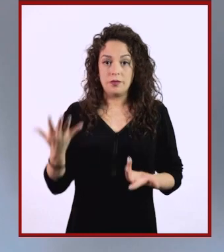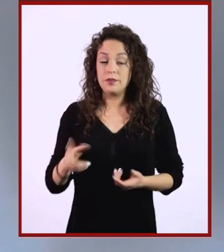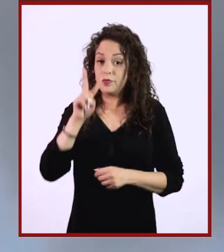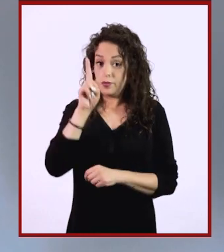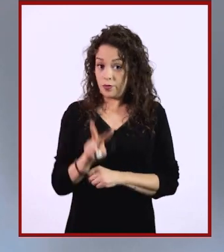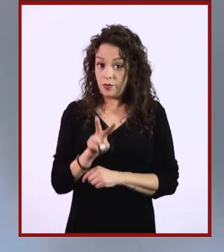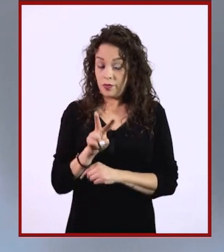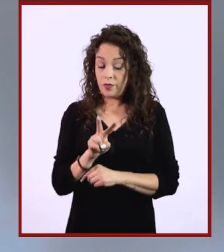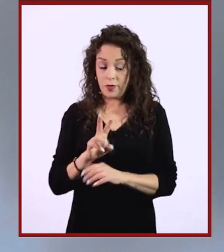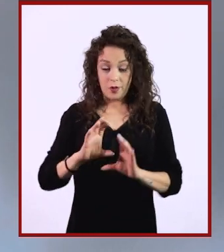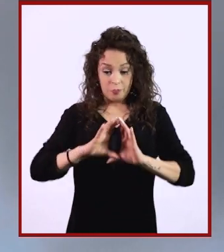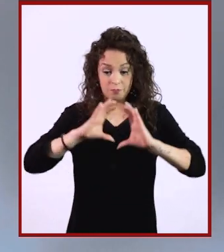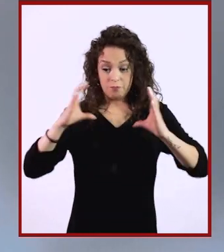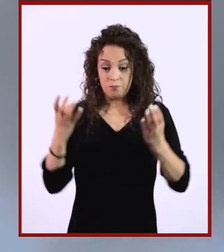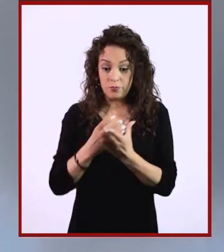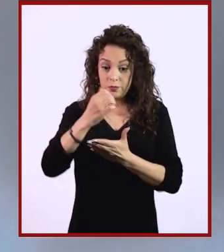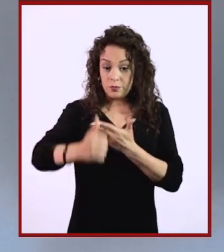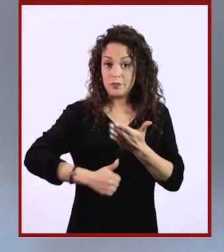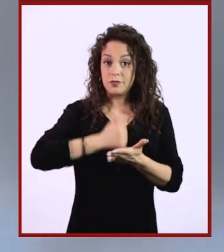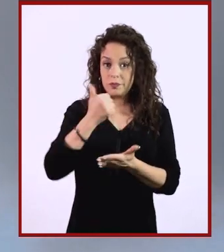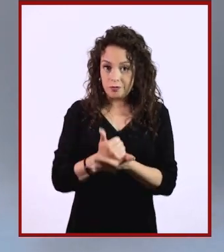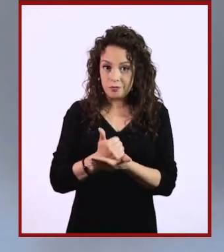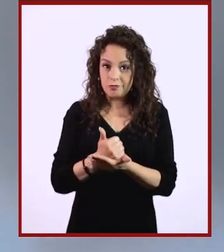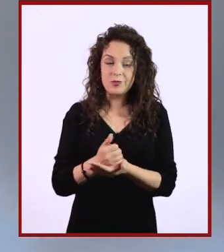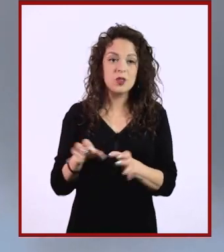ciudadanía global, digamos,